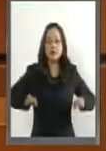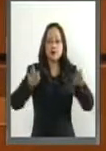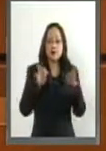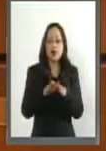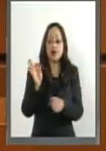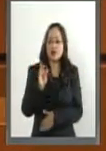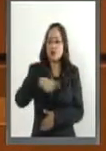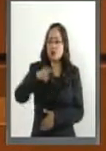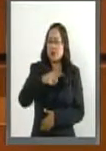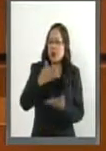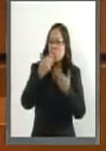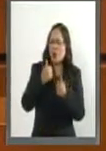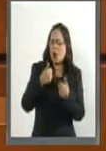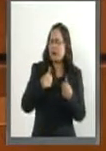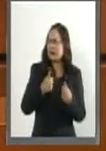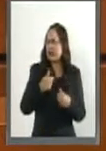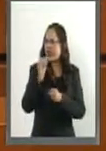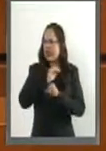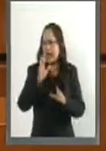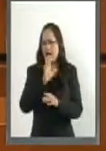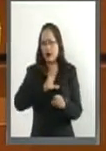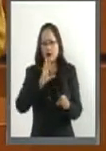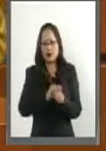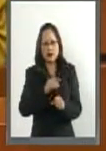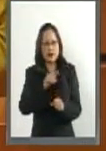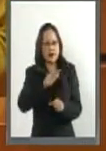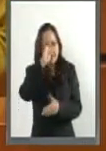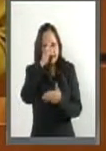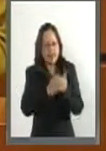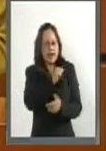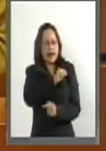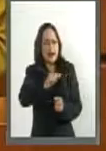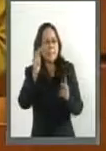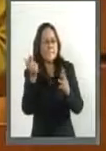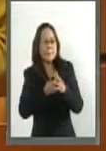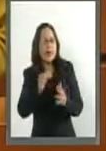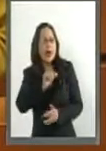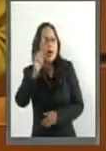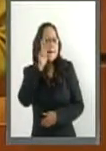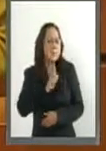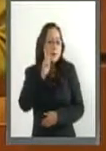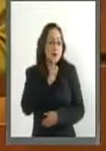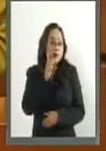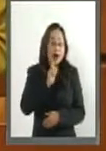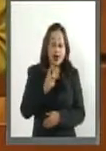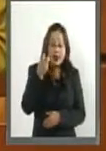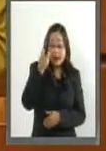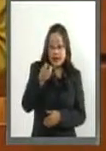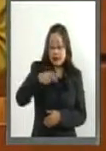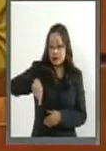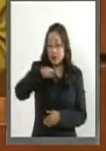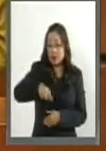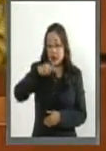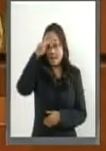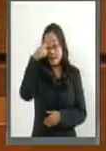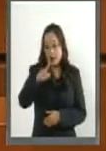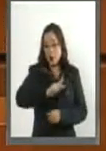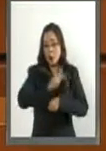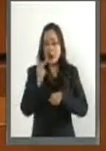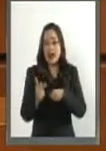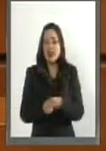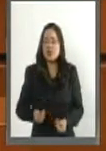tengan claro que la violencia feminicida en nuestro país le cuesta a México la